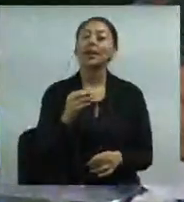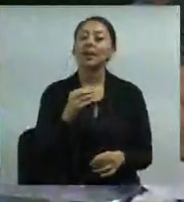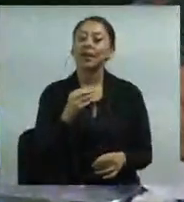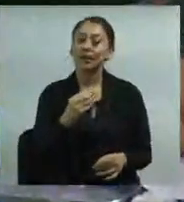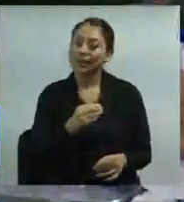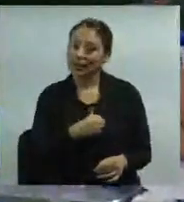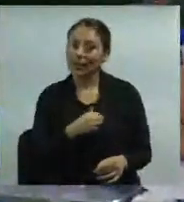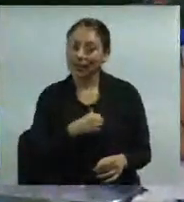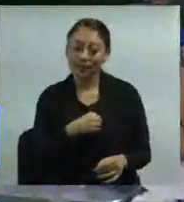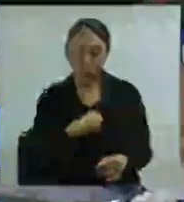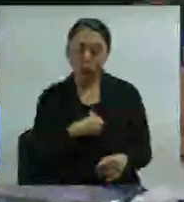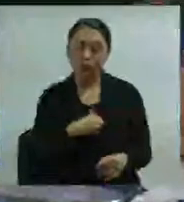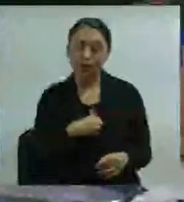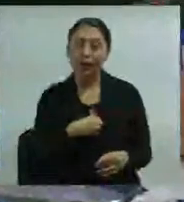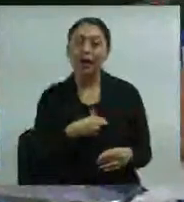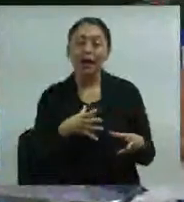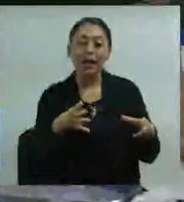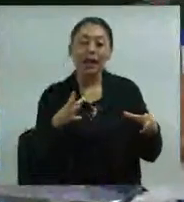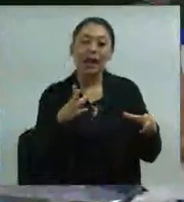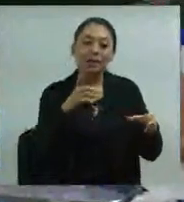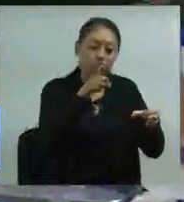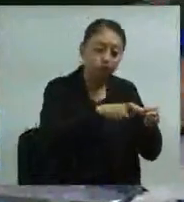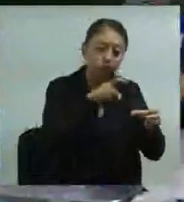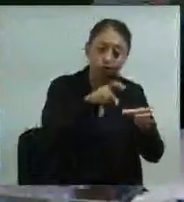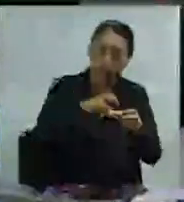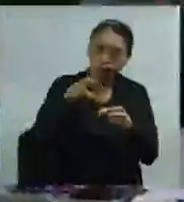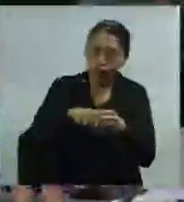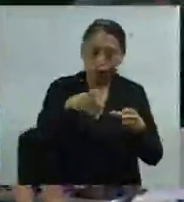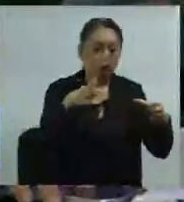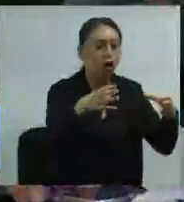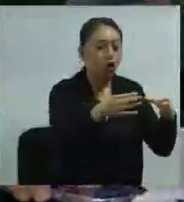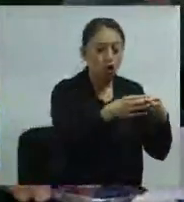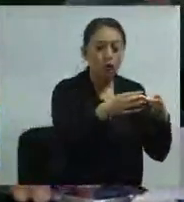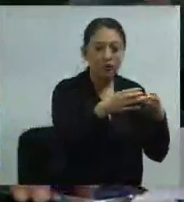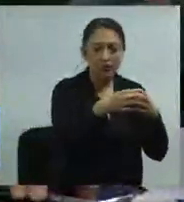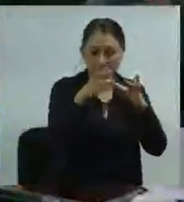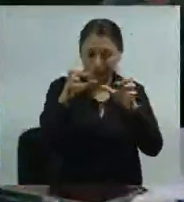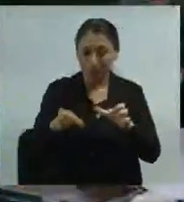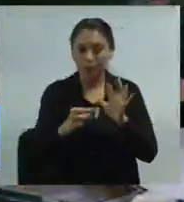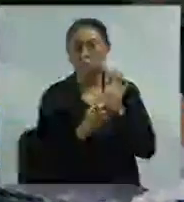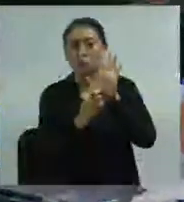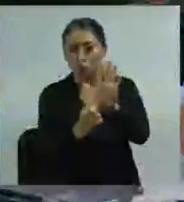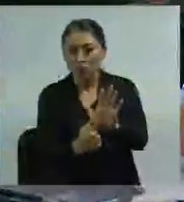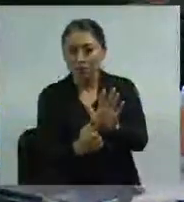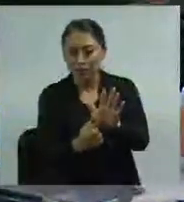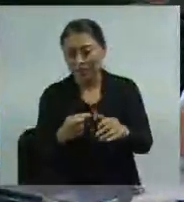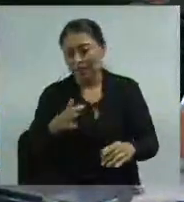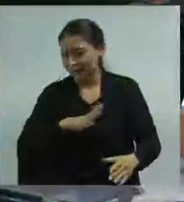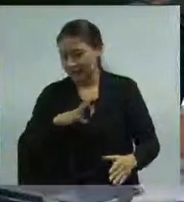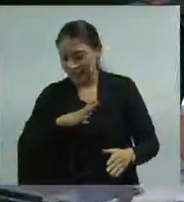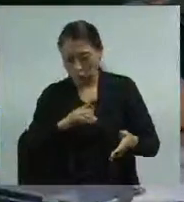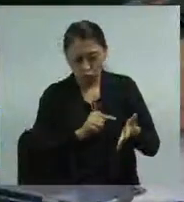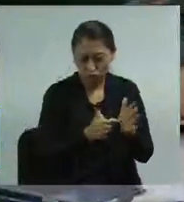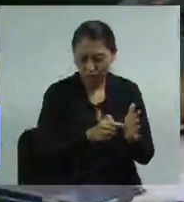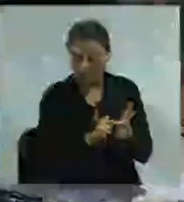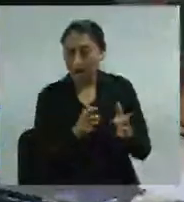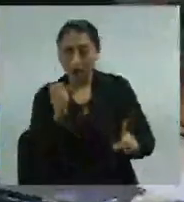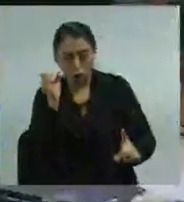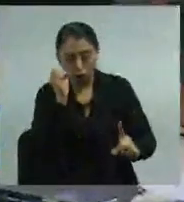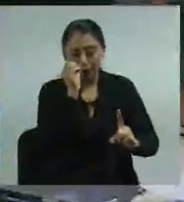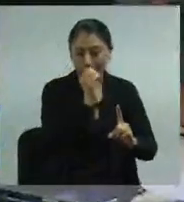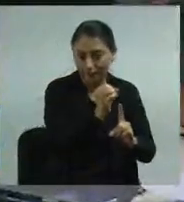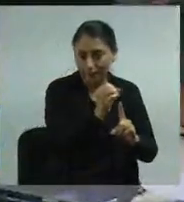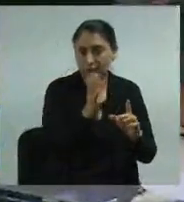Creemos nosotros que la integración de las comisiones de postulación tiene un sentido, y es precisamente para